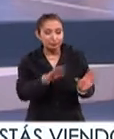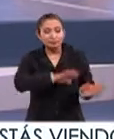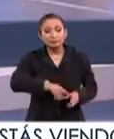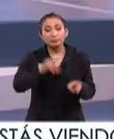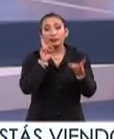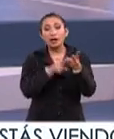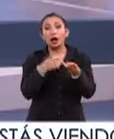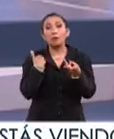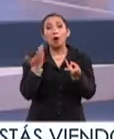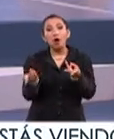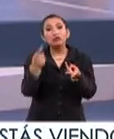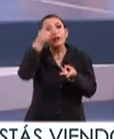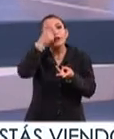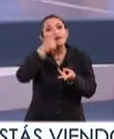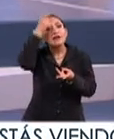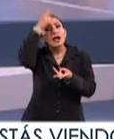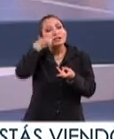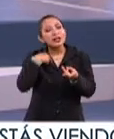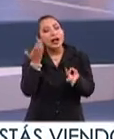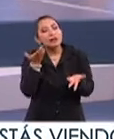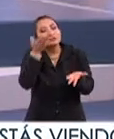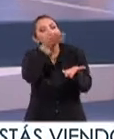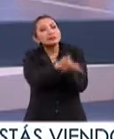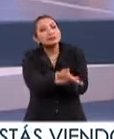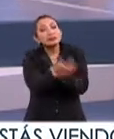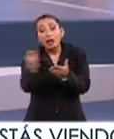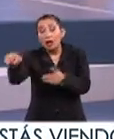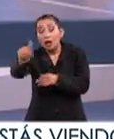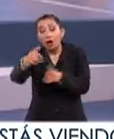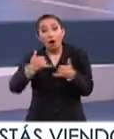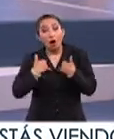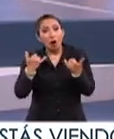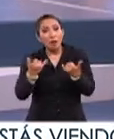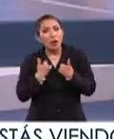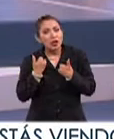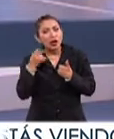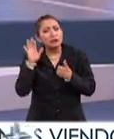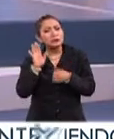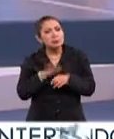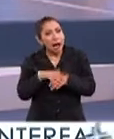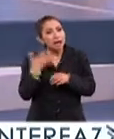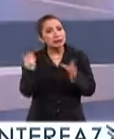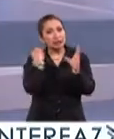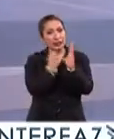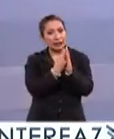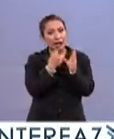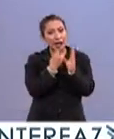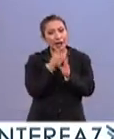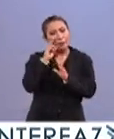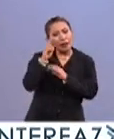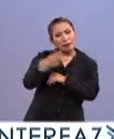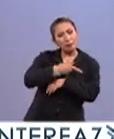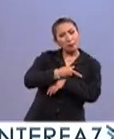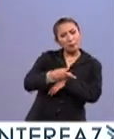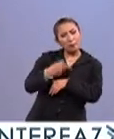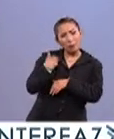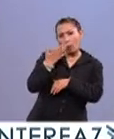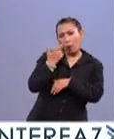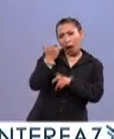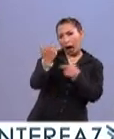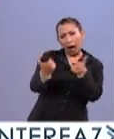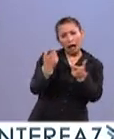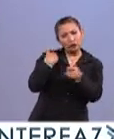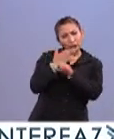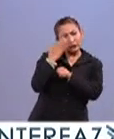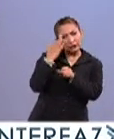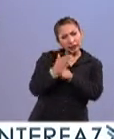es accesibilidad. Accesibilidad quiere decir que los jóvenes, sobre todo en las clases económicas más vulnerables,